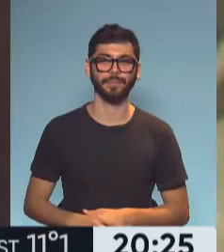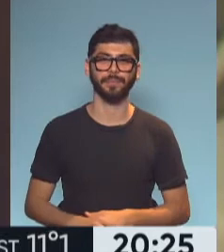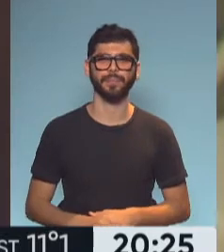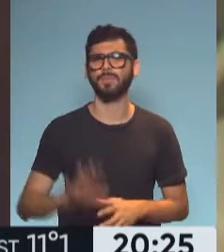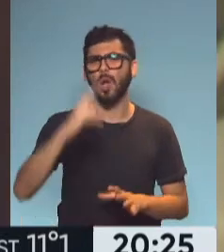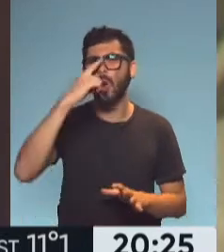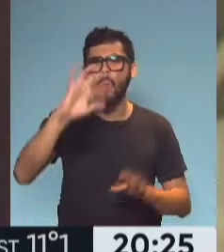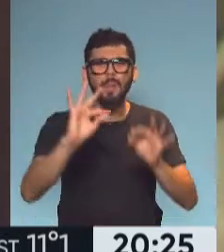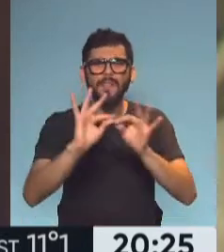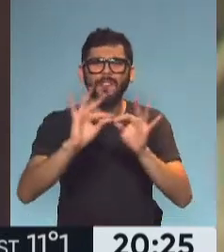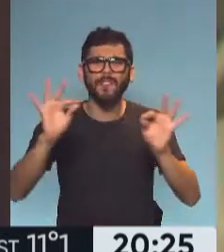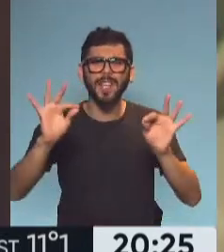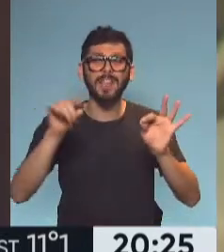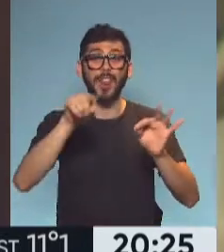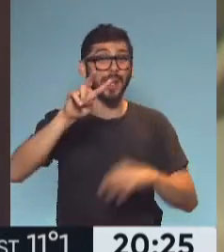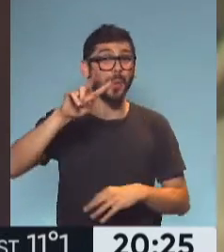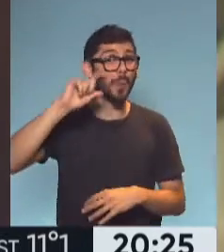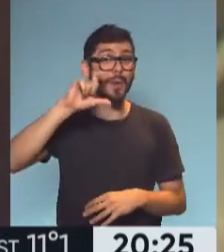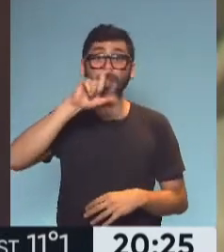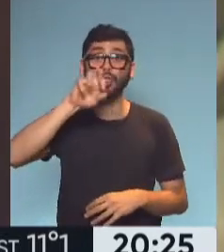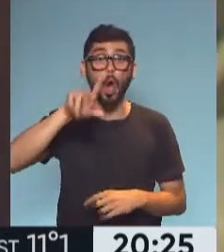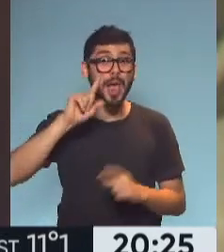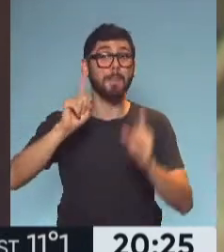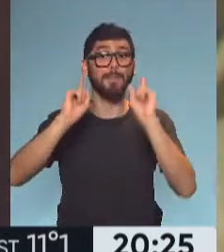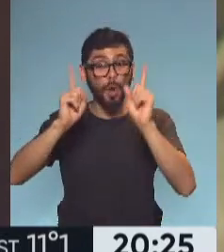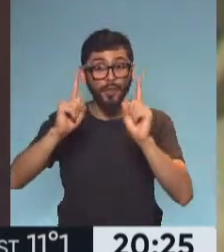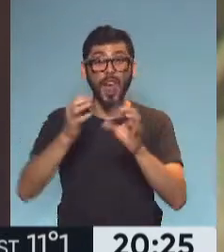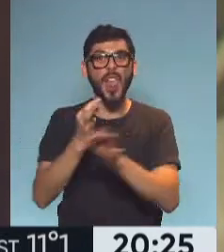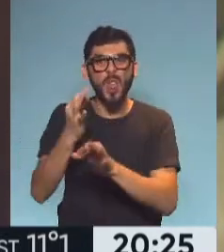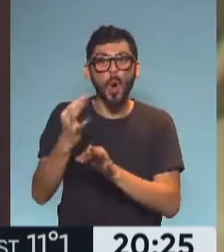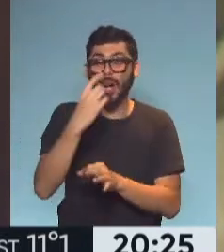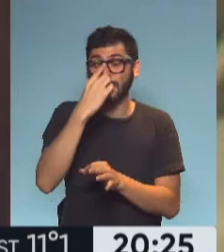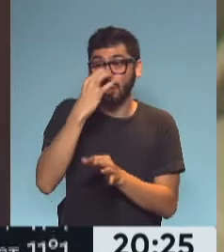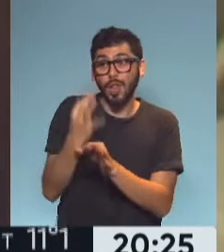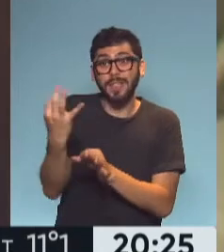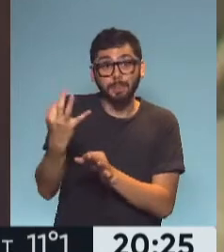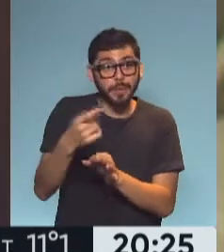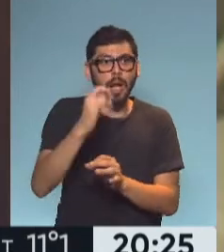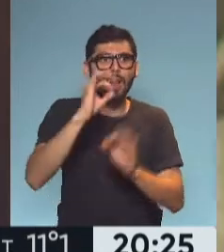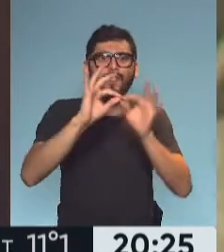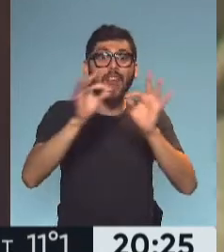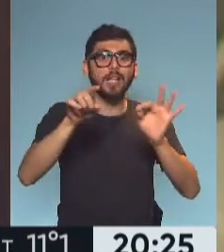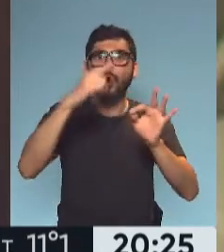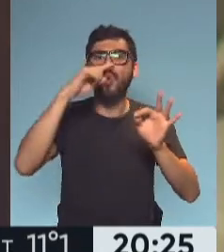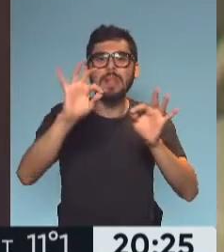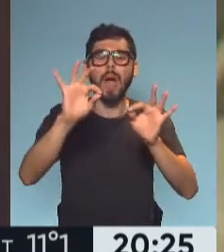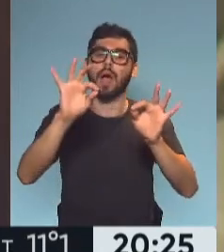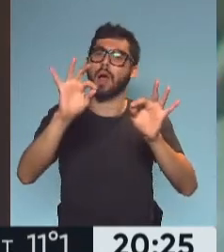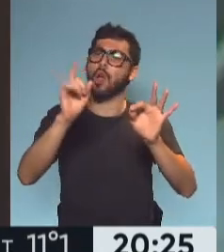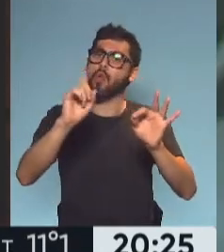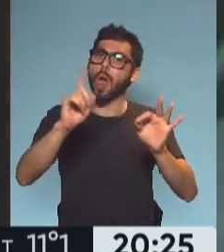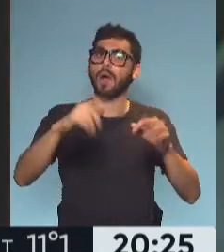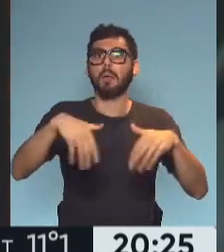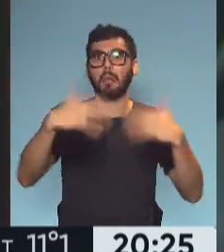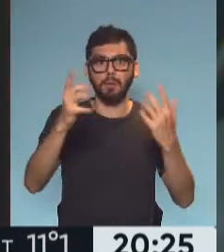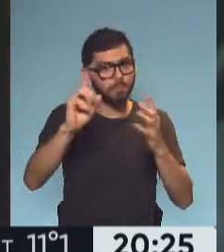La última frase de Victoria, docente, educadora de una clase especial, es una frase no menor, que